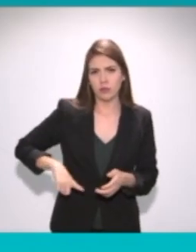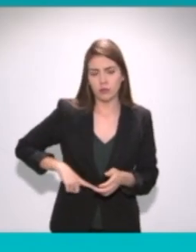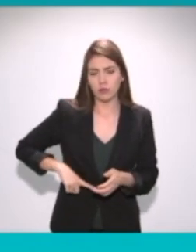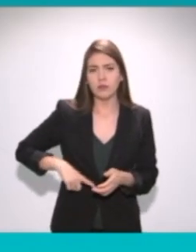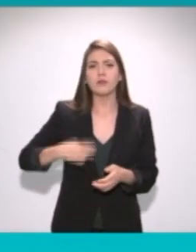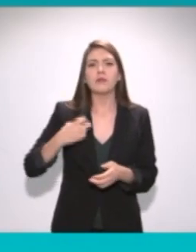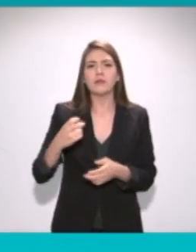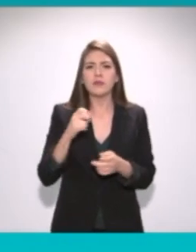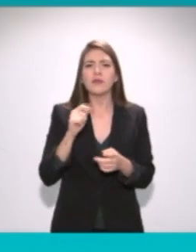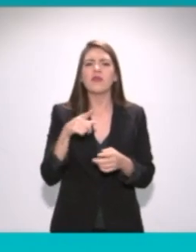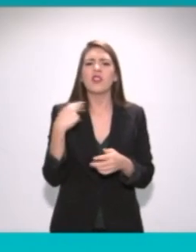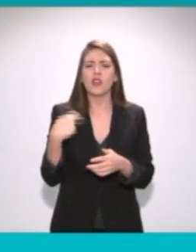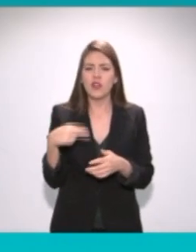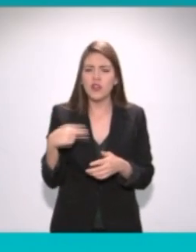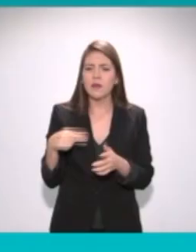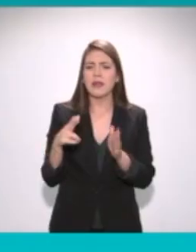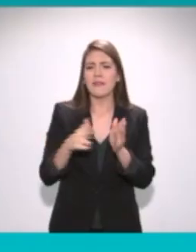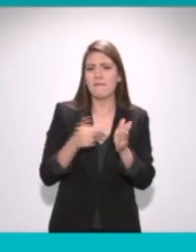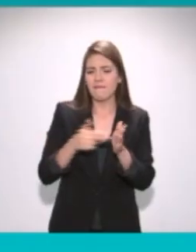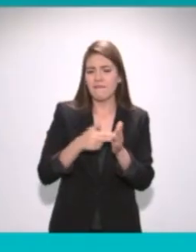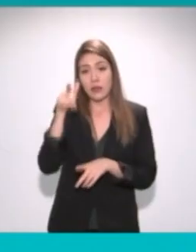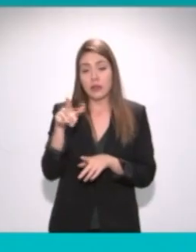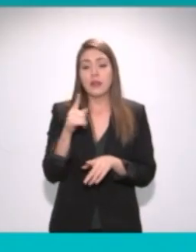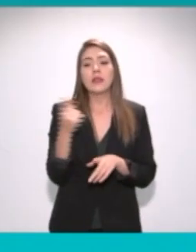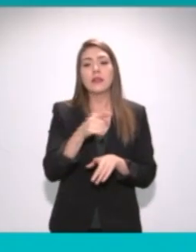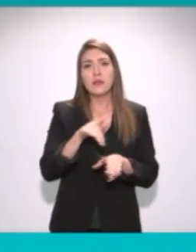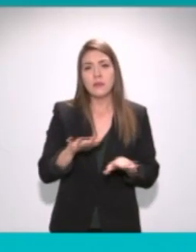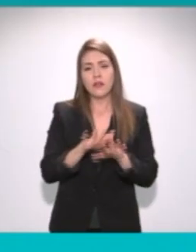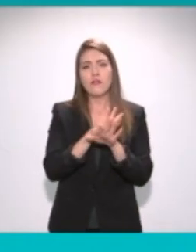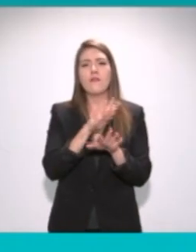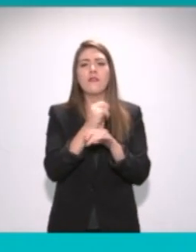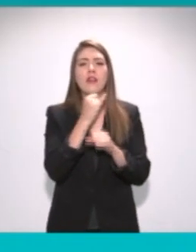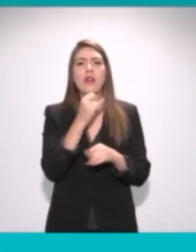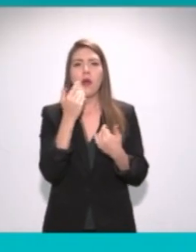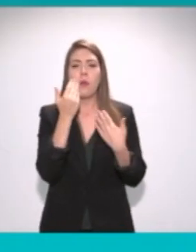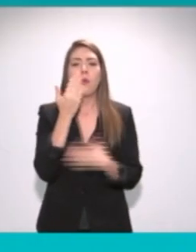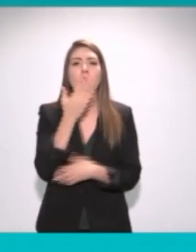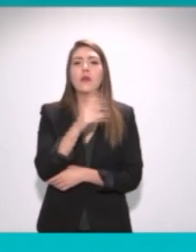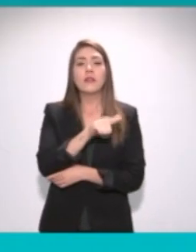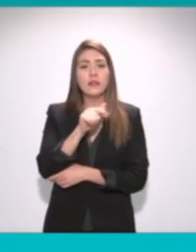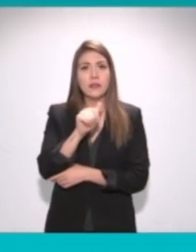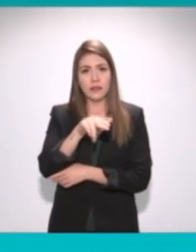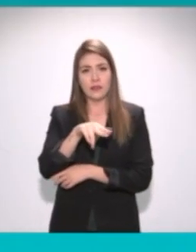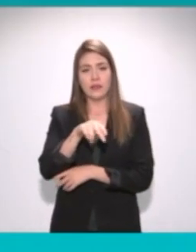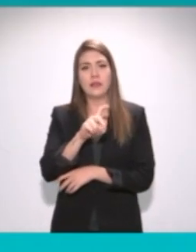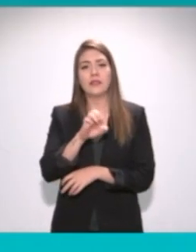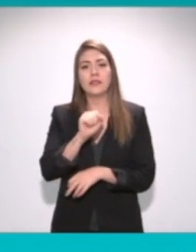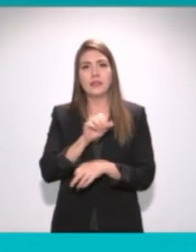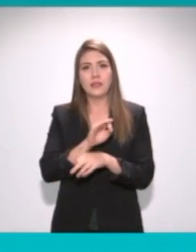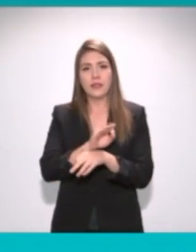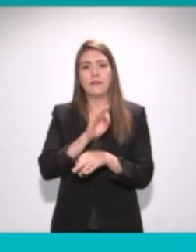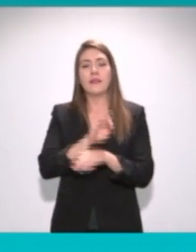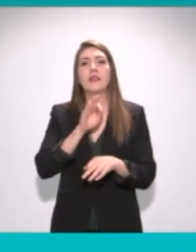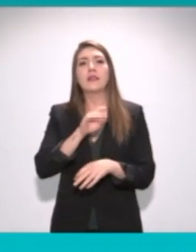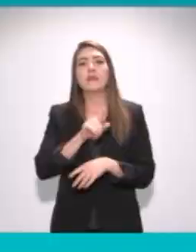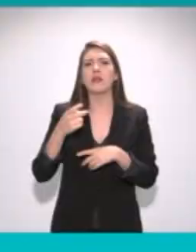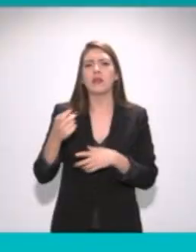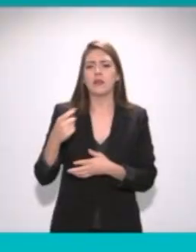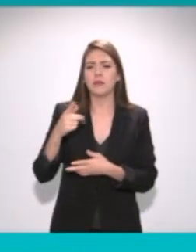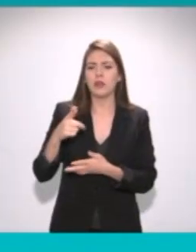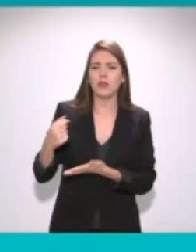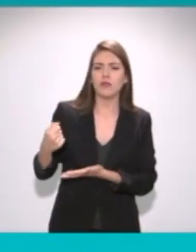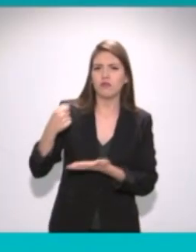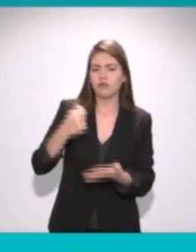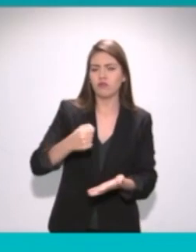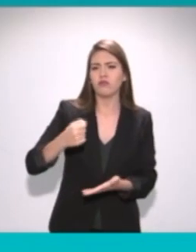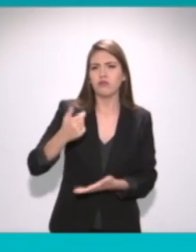operaciones aéreas militares de las misiones que tiene encomendadas, además de dar a conocer información de una institución encargada de la seguridad y defensa nacional,